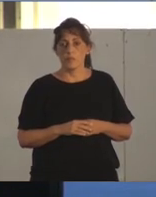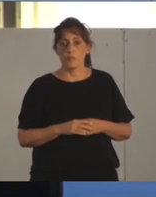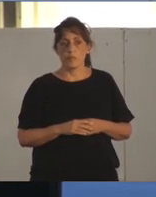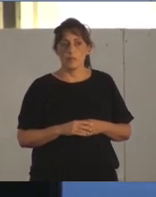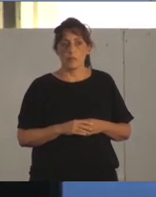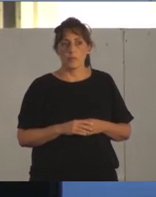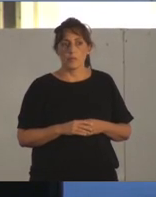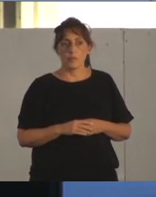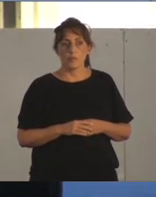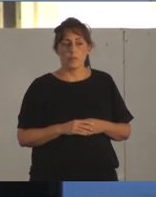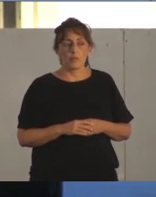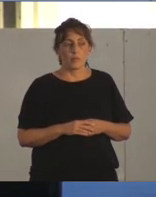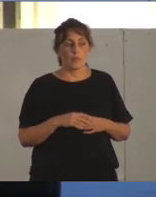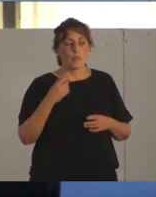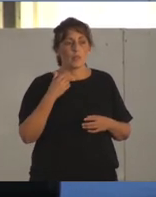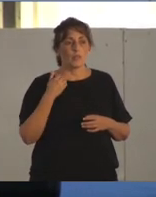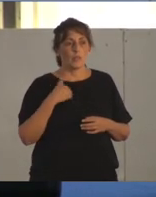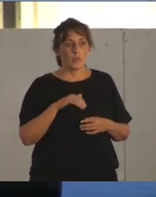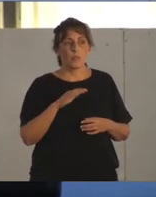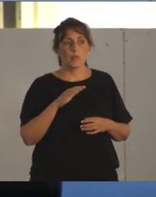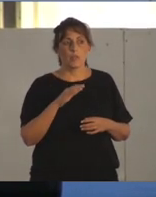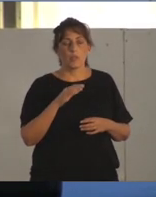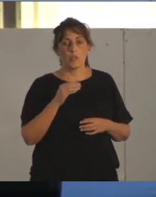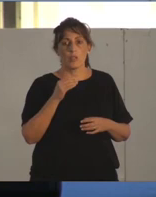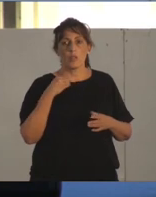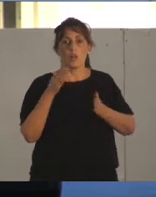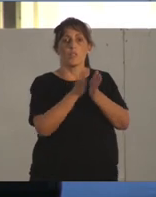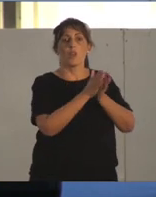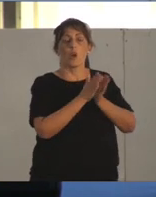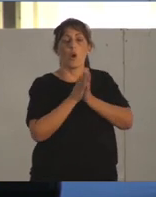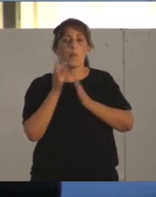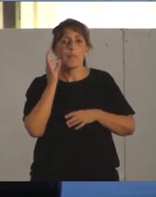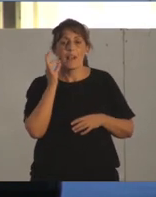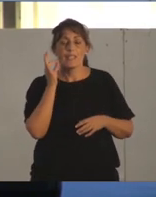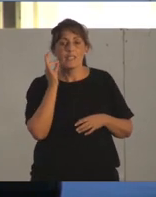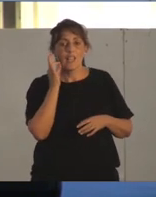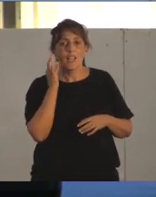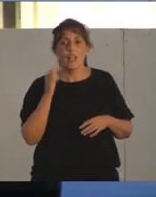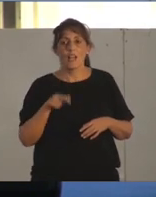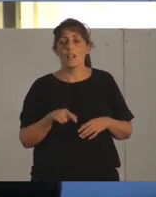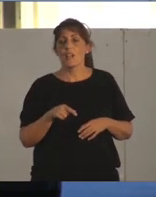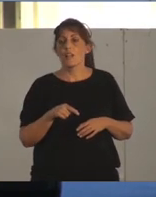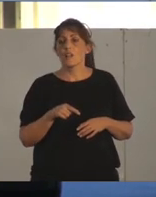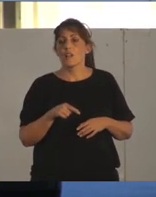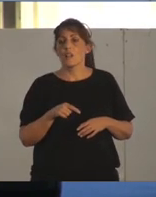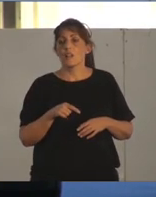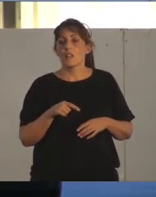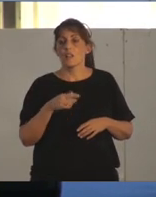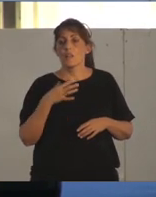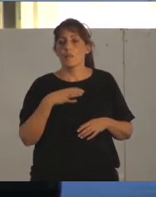mi compañera y compañera de la base